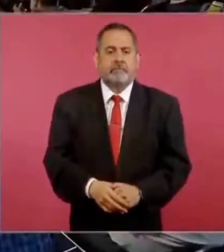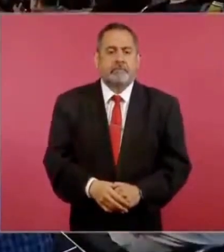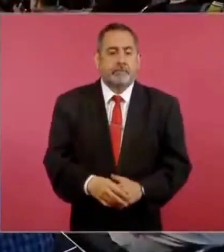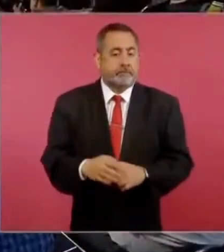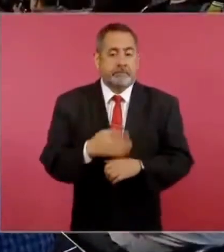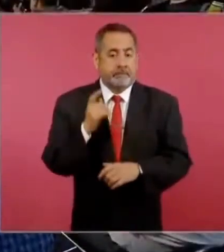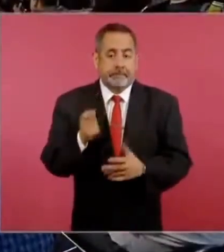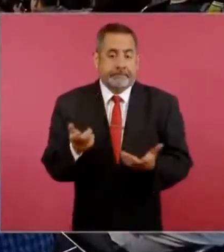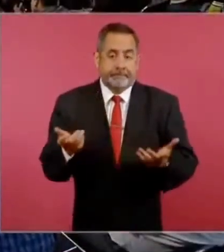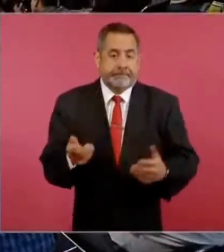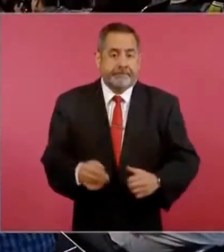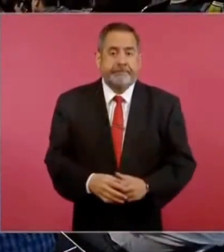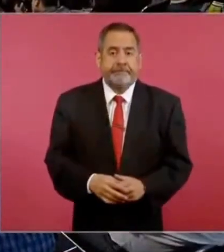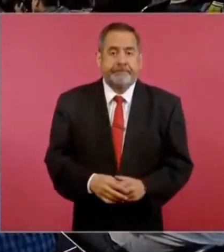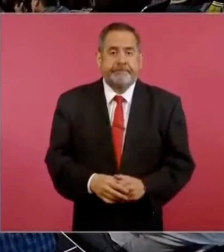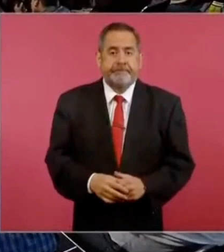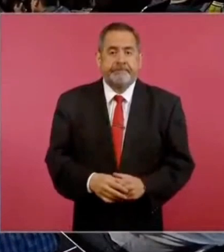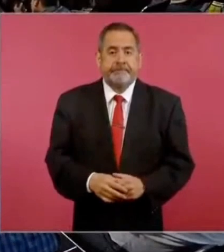Porque